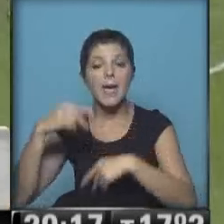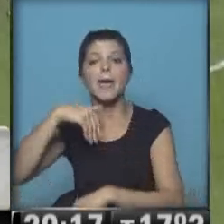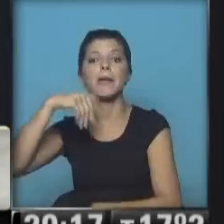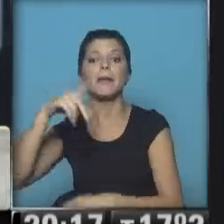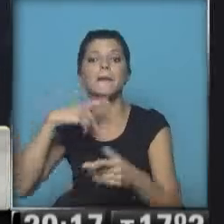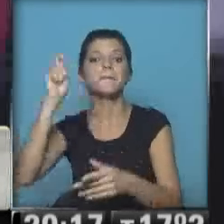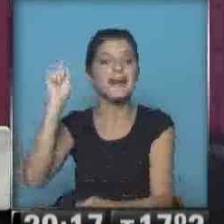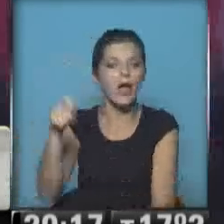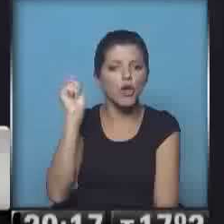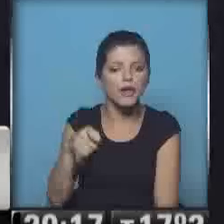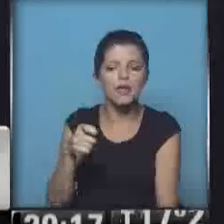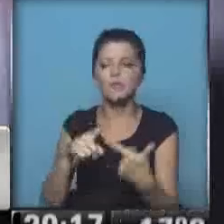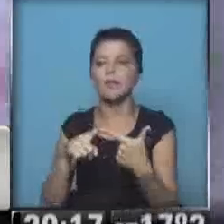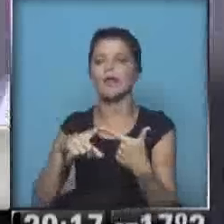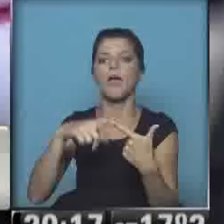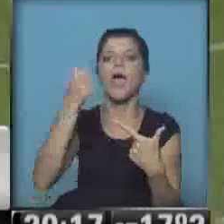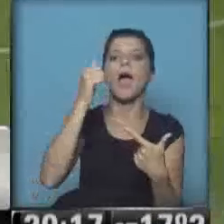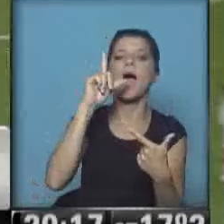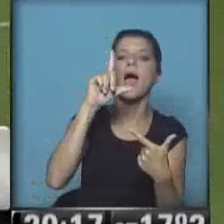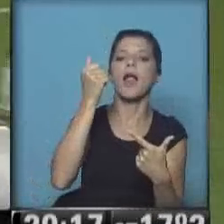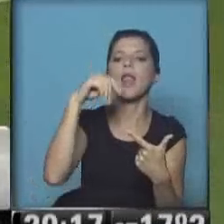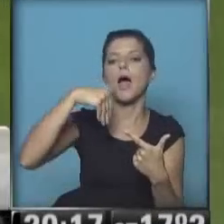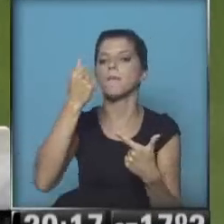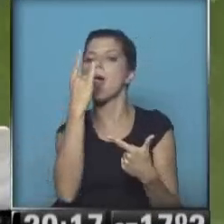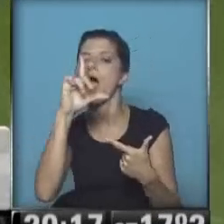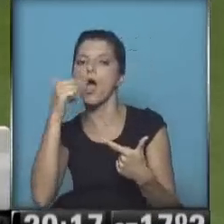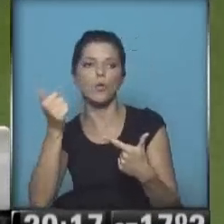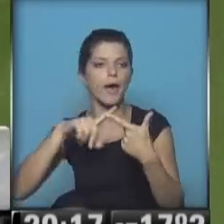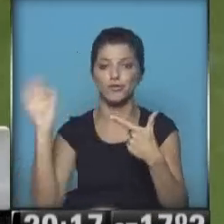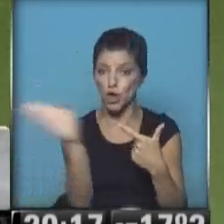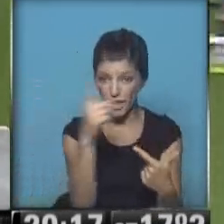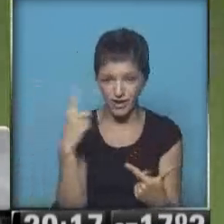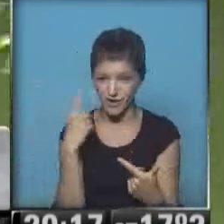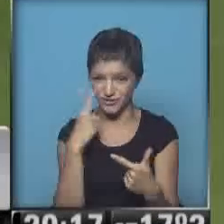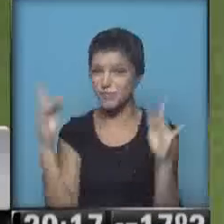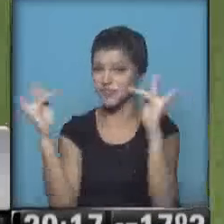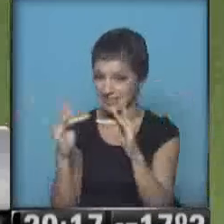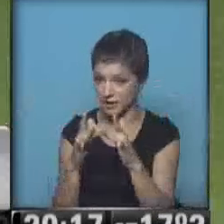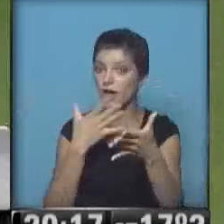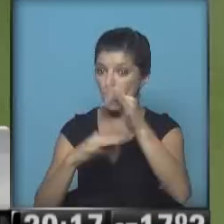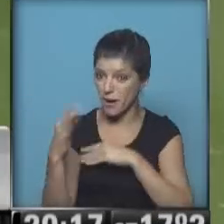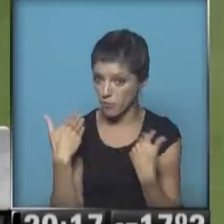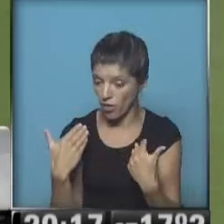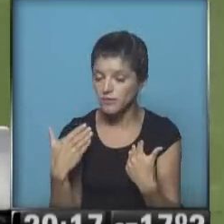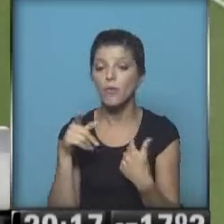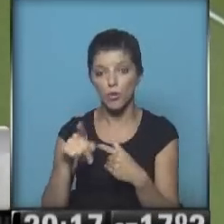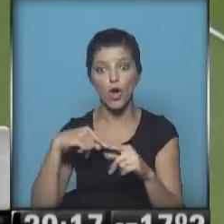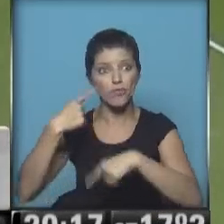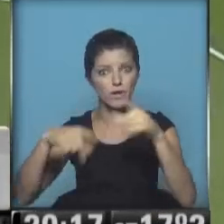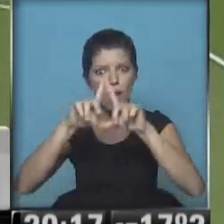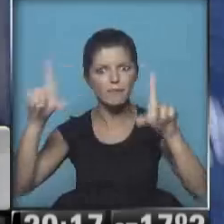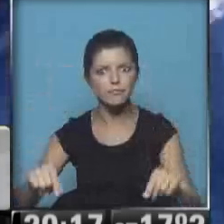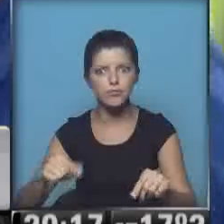Libre, a la Maula, todas las cadenas que conocemos a través de web, comerciales, bueno, se